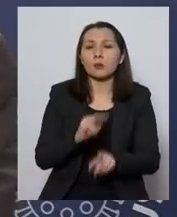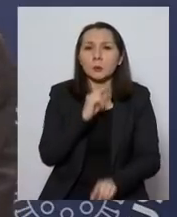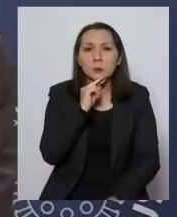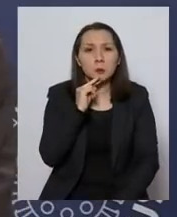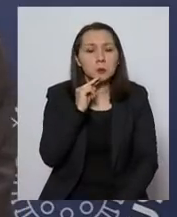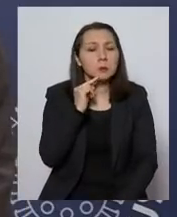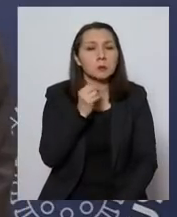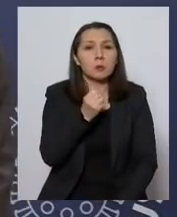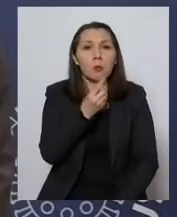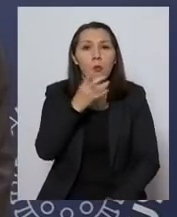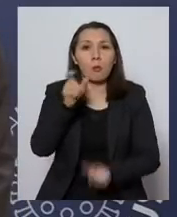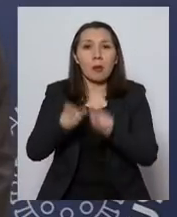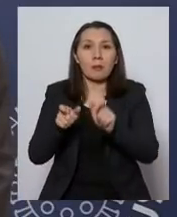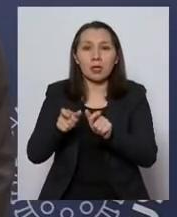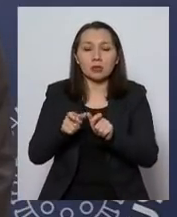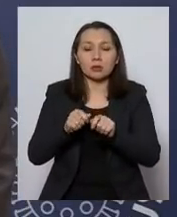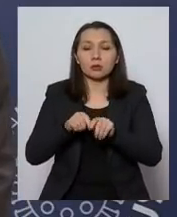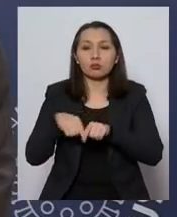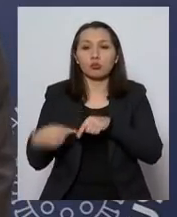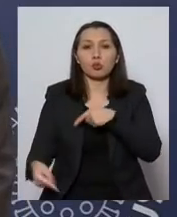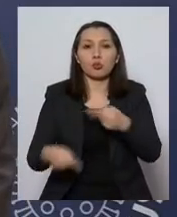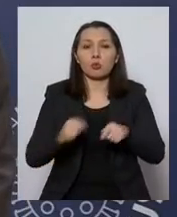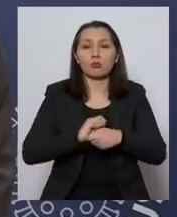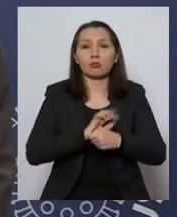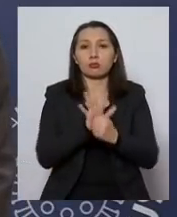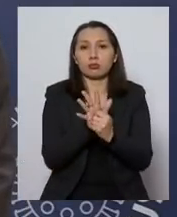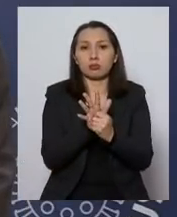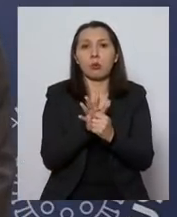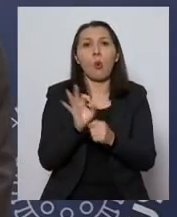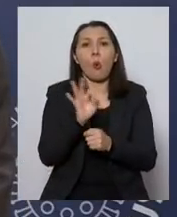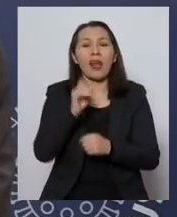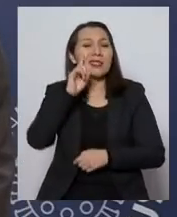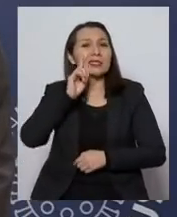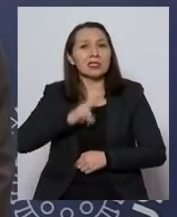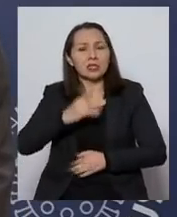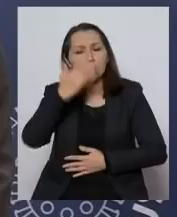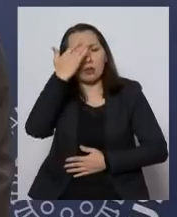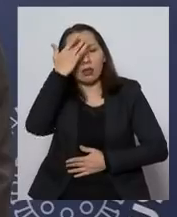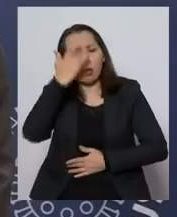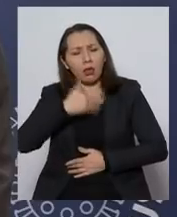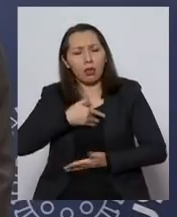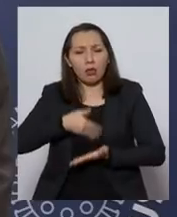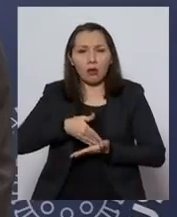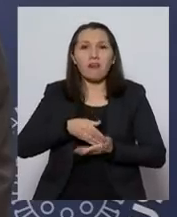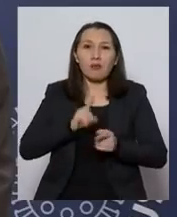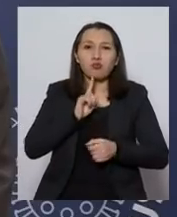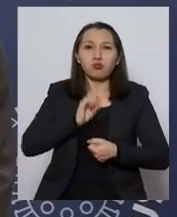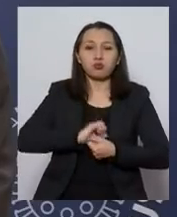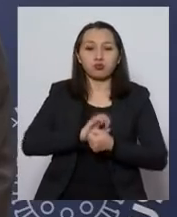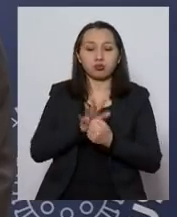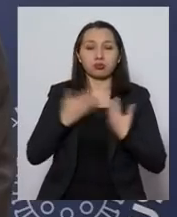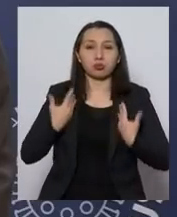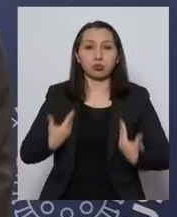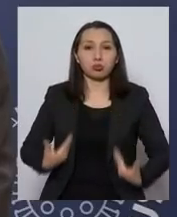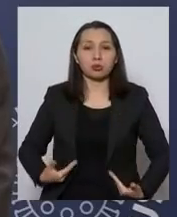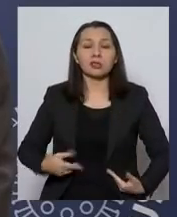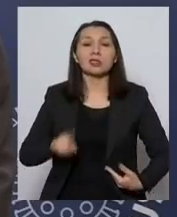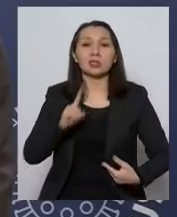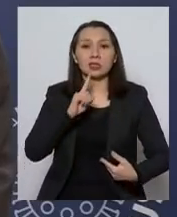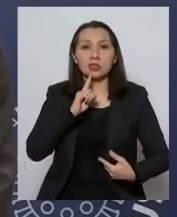de personas que se infecta o cursa en forma asintomática, pero queda